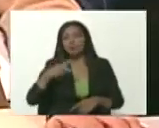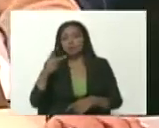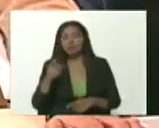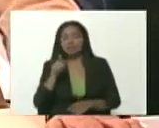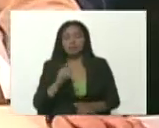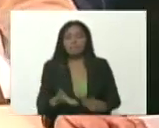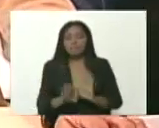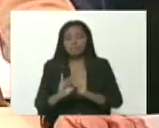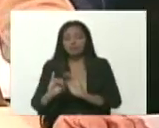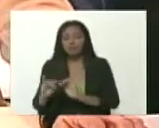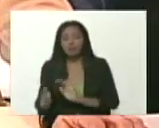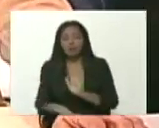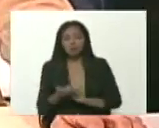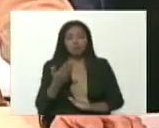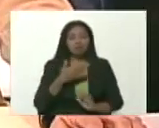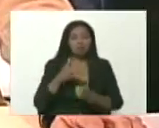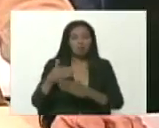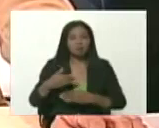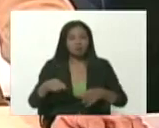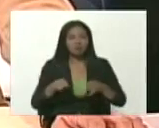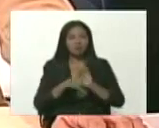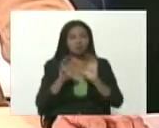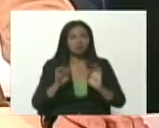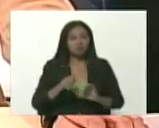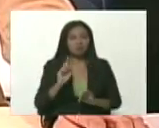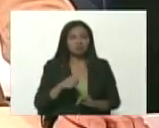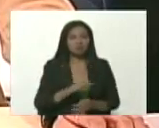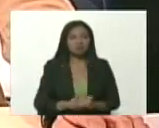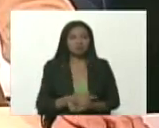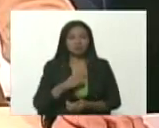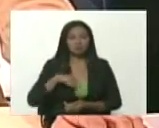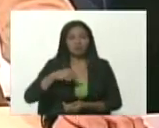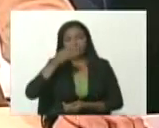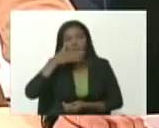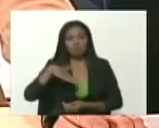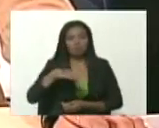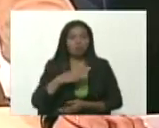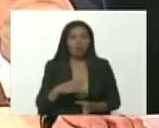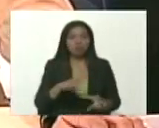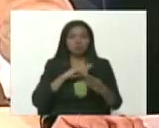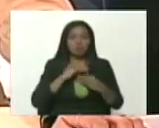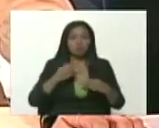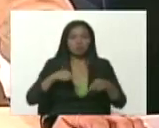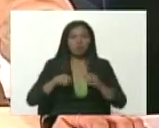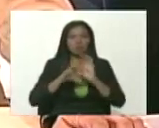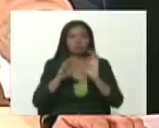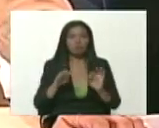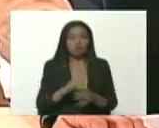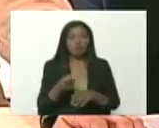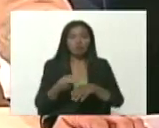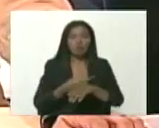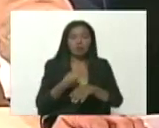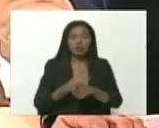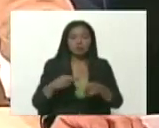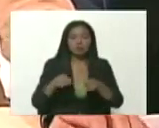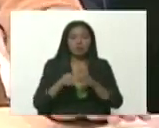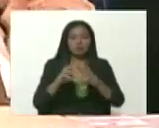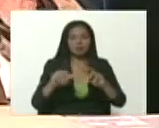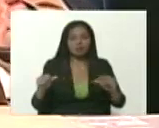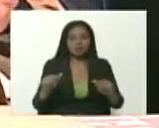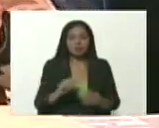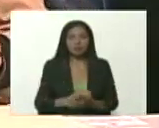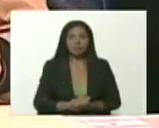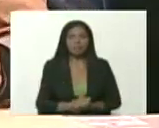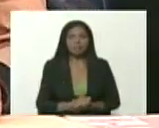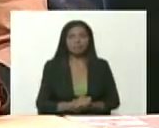importante compartir, presidente, que nuestro pueblo ha asumido esta tarea como la gobernanza territorial.